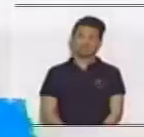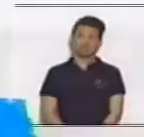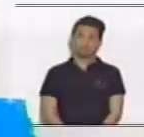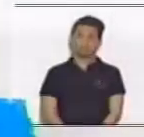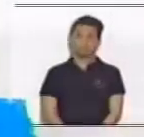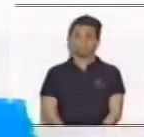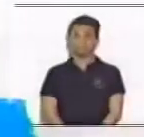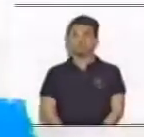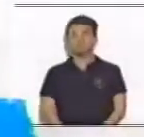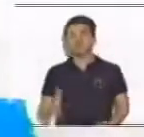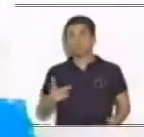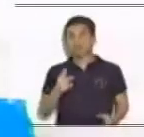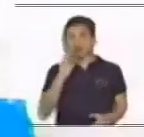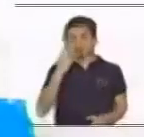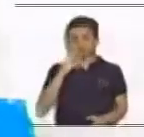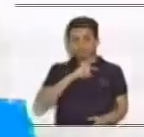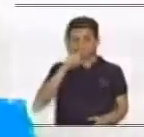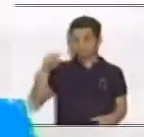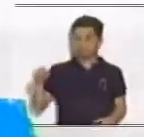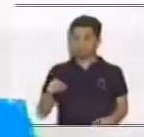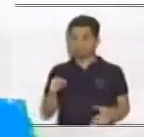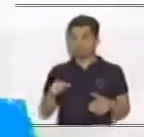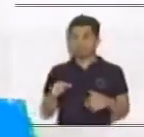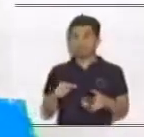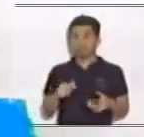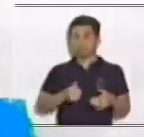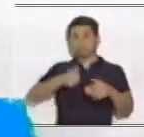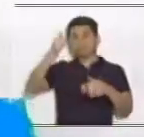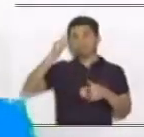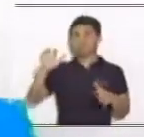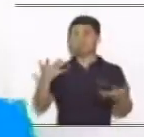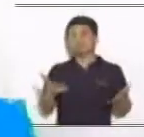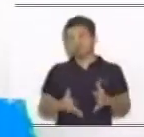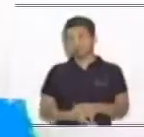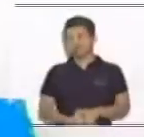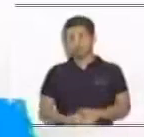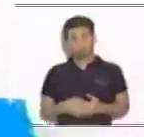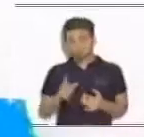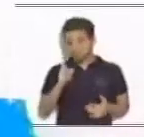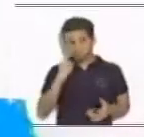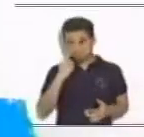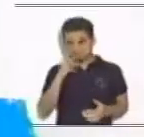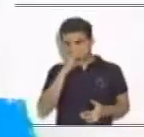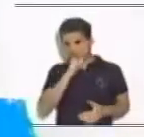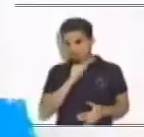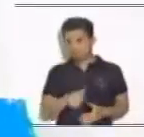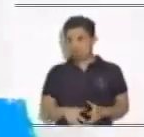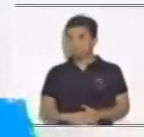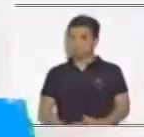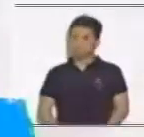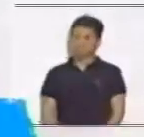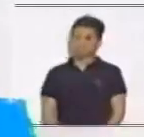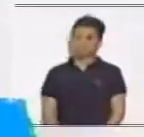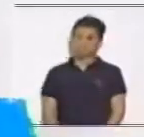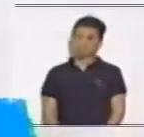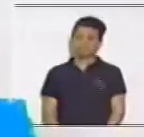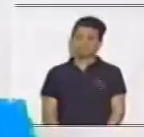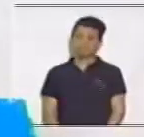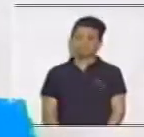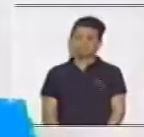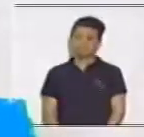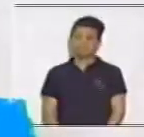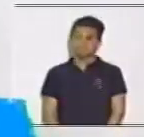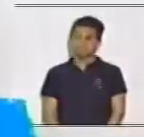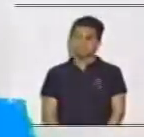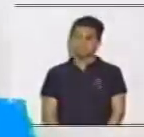¿Cuál de los tres será mayor? Si todavía no lo visualizan, compárenlos. Yo voy a colocar este aquí, a la par.